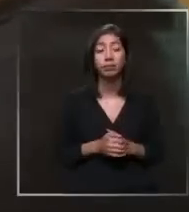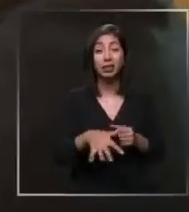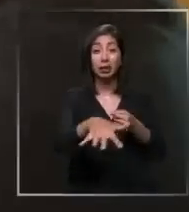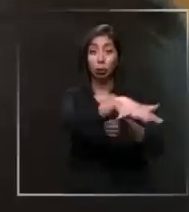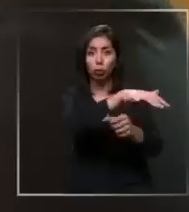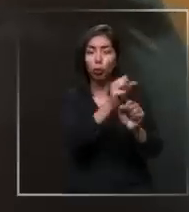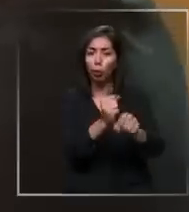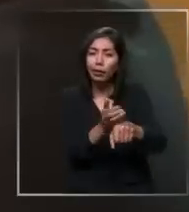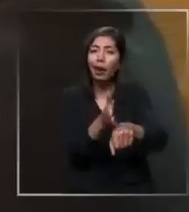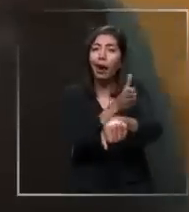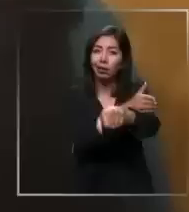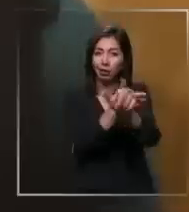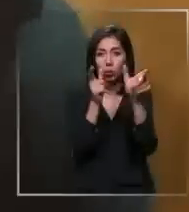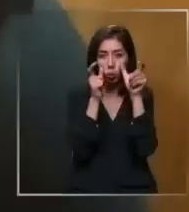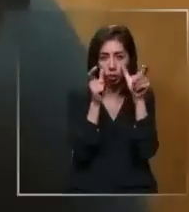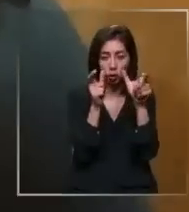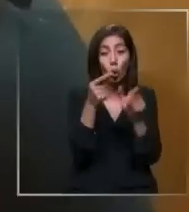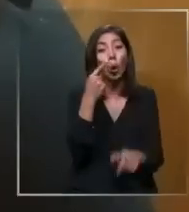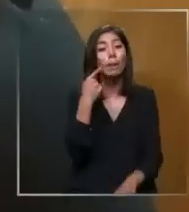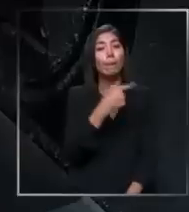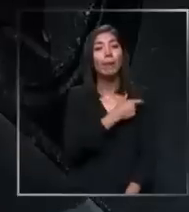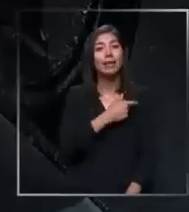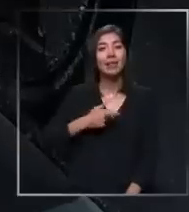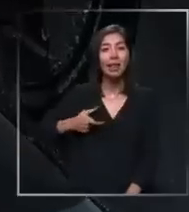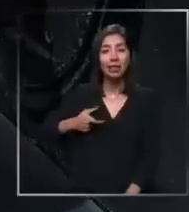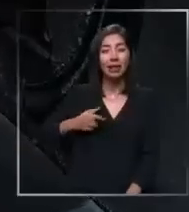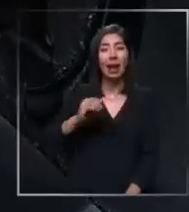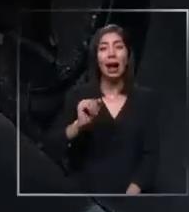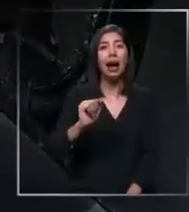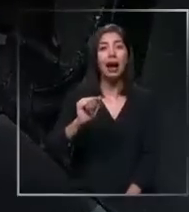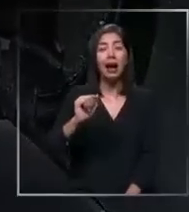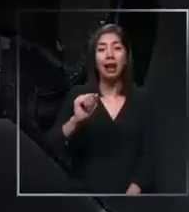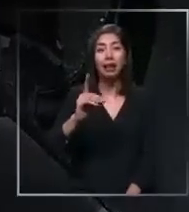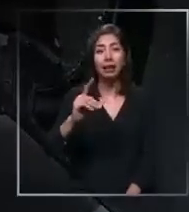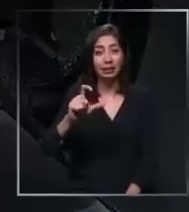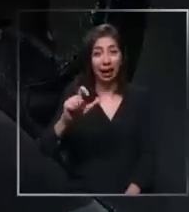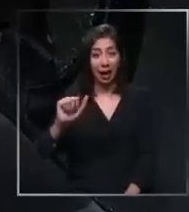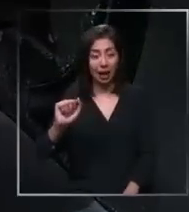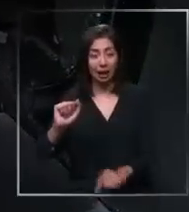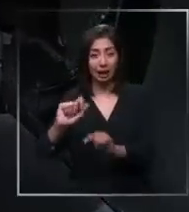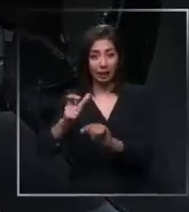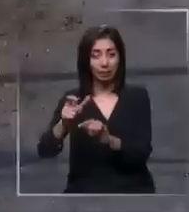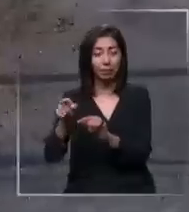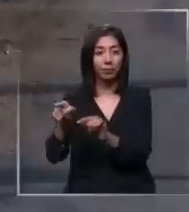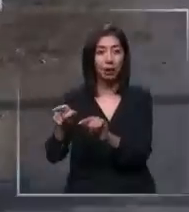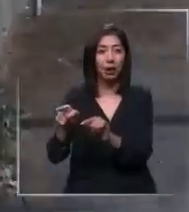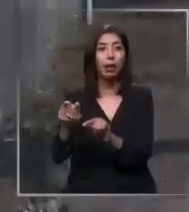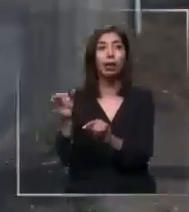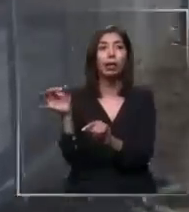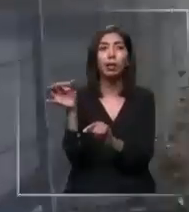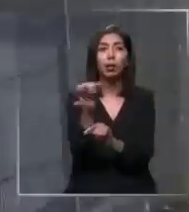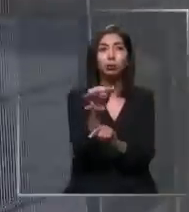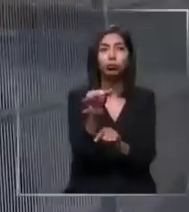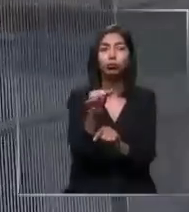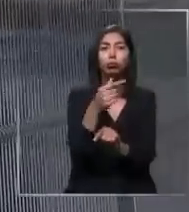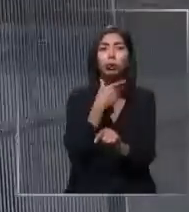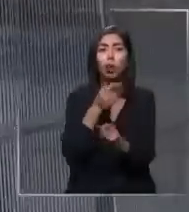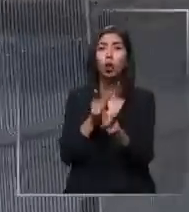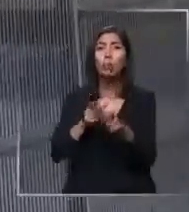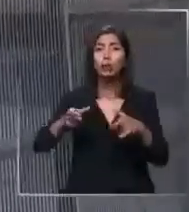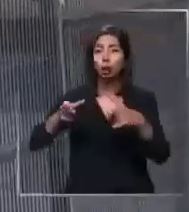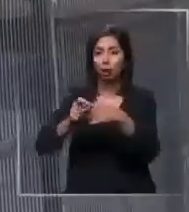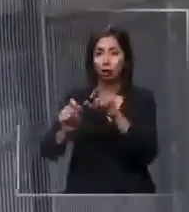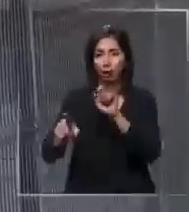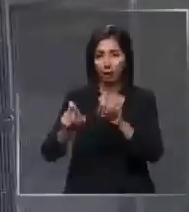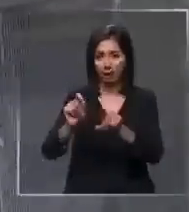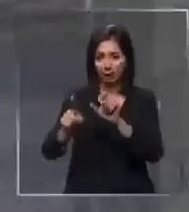los antecedentes, asegura el presidente de la Asociación de Funcionarios de la FSEC, serán expuestos ante una sesión de la Comisión de Defensa. Mientras, en